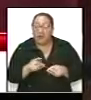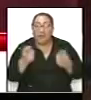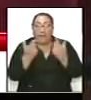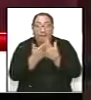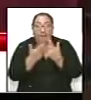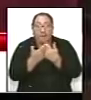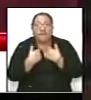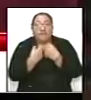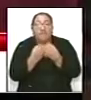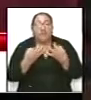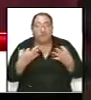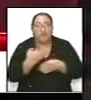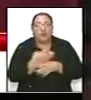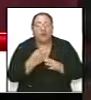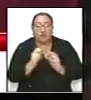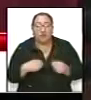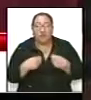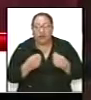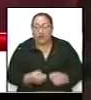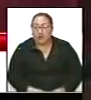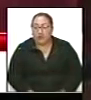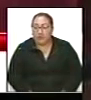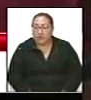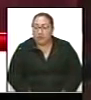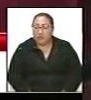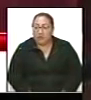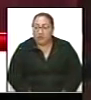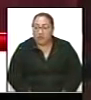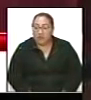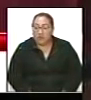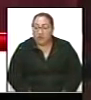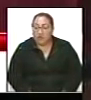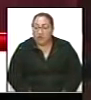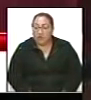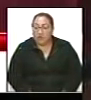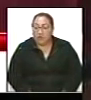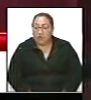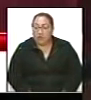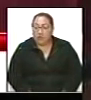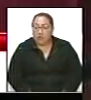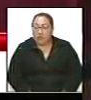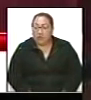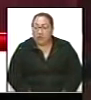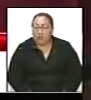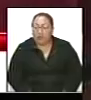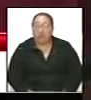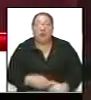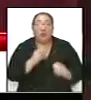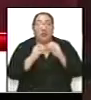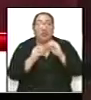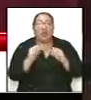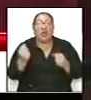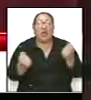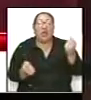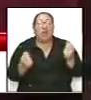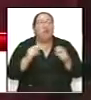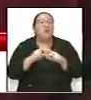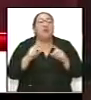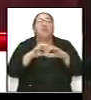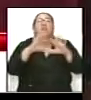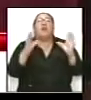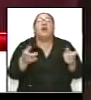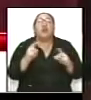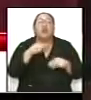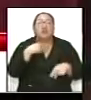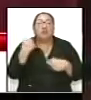tiene varios tipos de dotación. La dotación de mantenimiento, que es para que las máquinas que están paradas, pero que para que no se